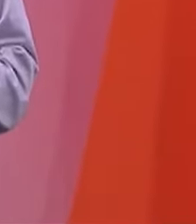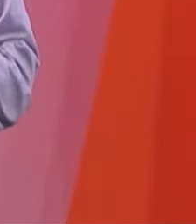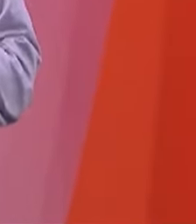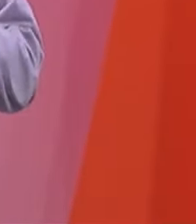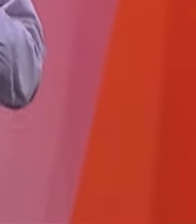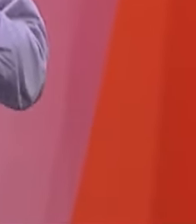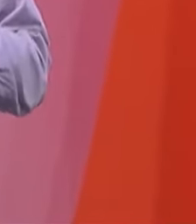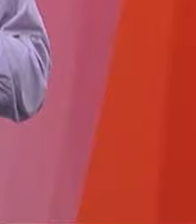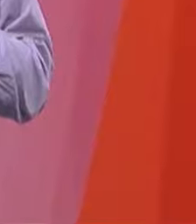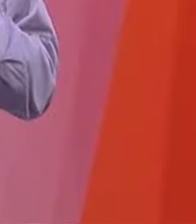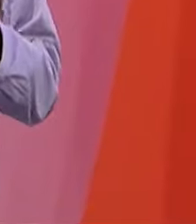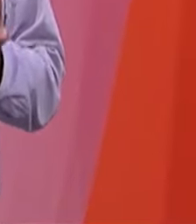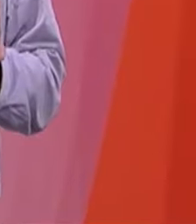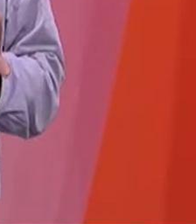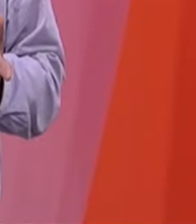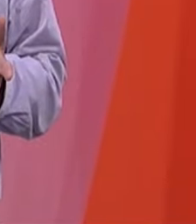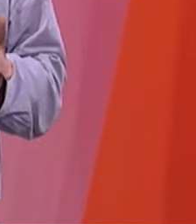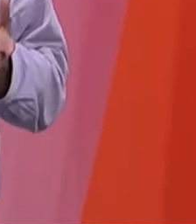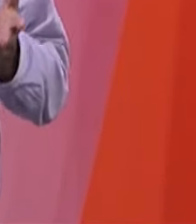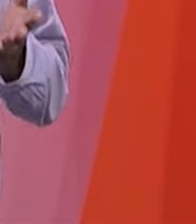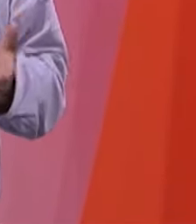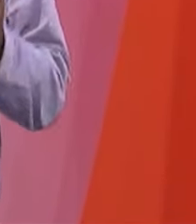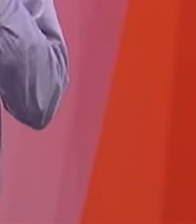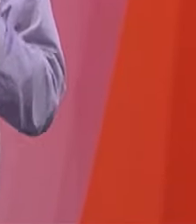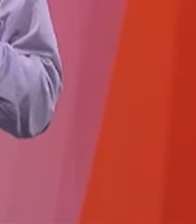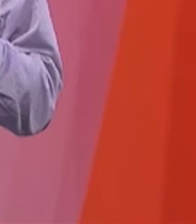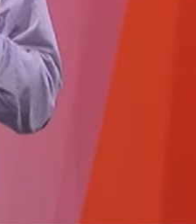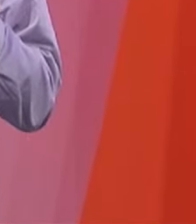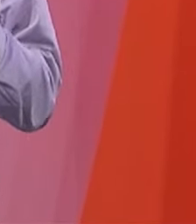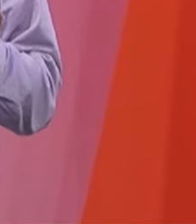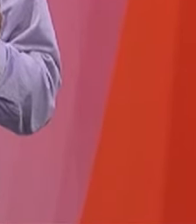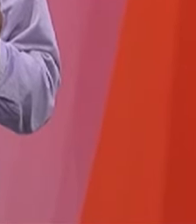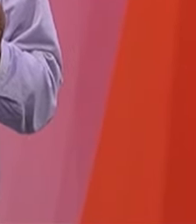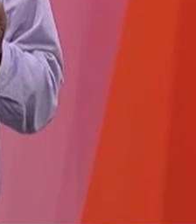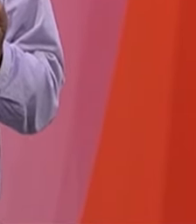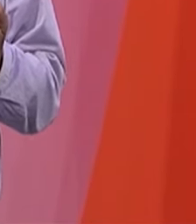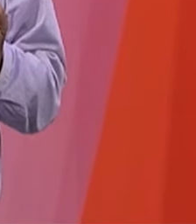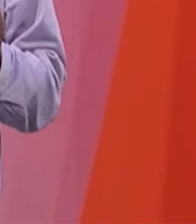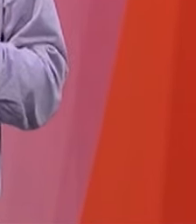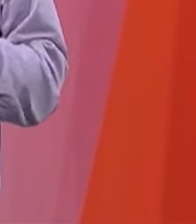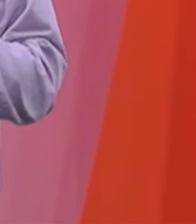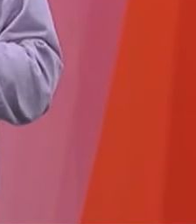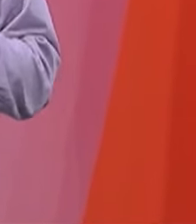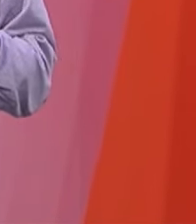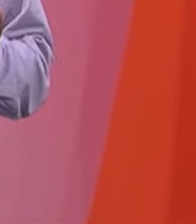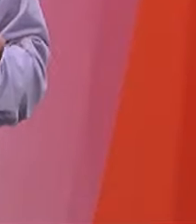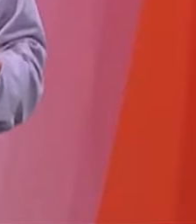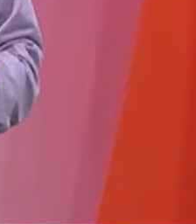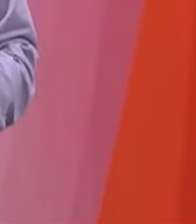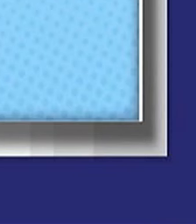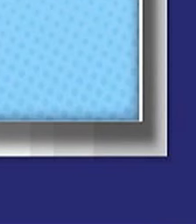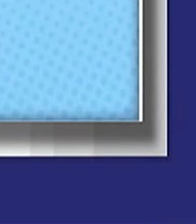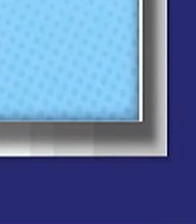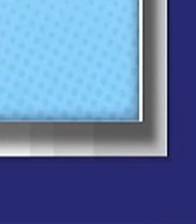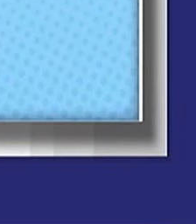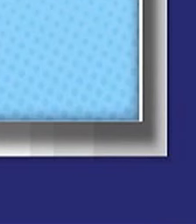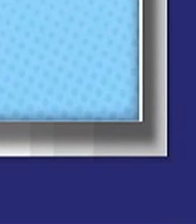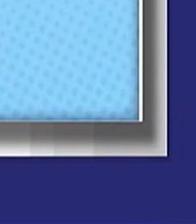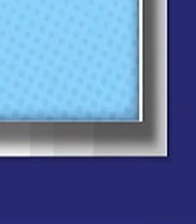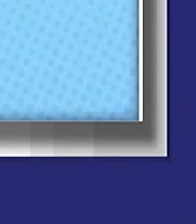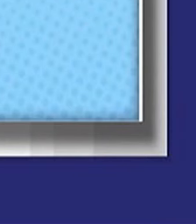palabra para estoy, estar, estuvimos, etcétera, etcétera. En español son dos palabras, en inglés son dos palabras. Entonces, ¿por qué decimos que nos es difícil?